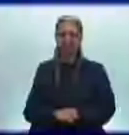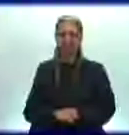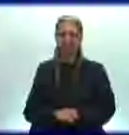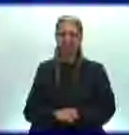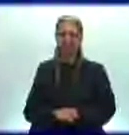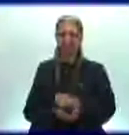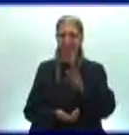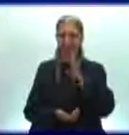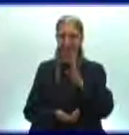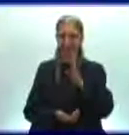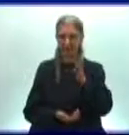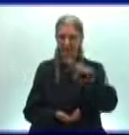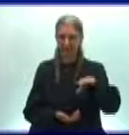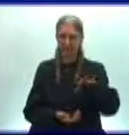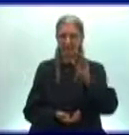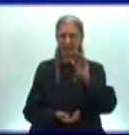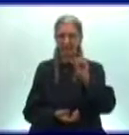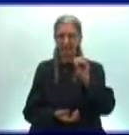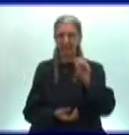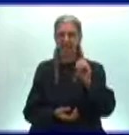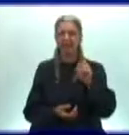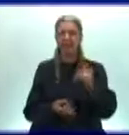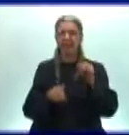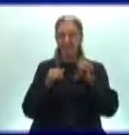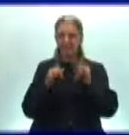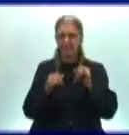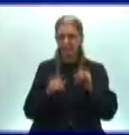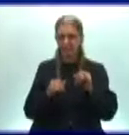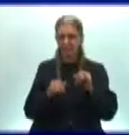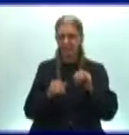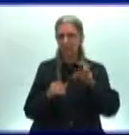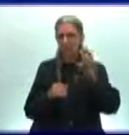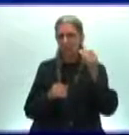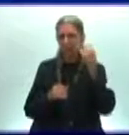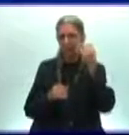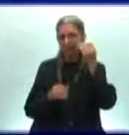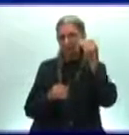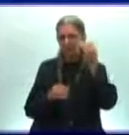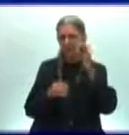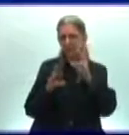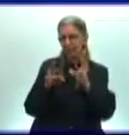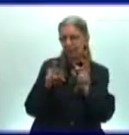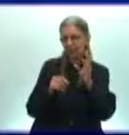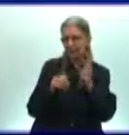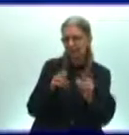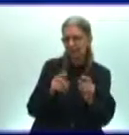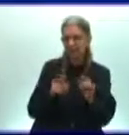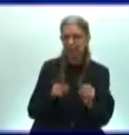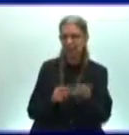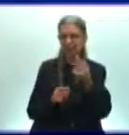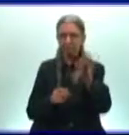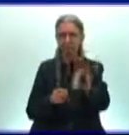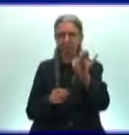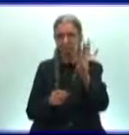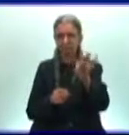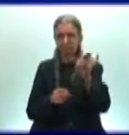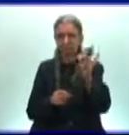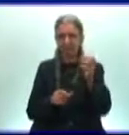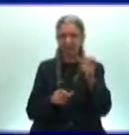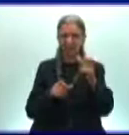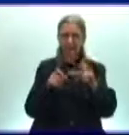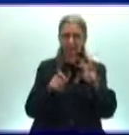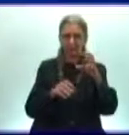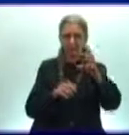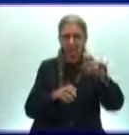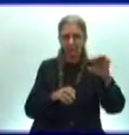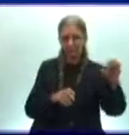Diga la información cualitativa y cuantitativa que se puede obtener de cada fórmula química. Y por último, ¿por